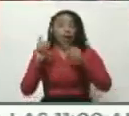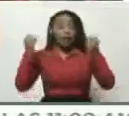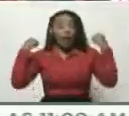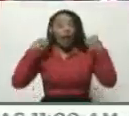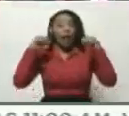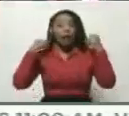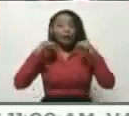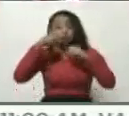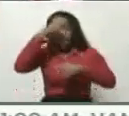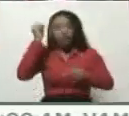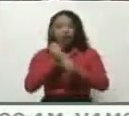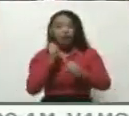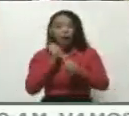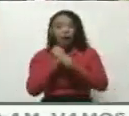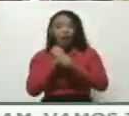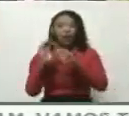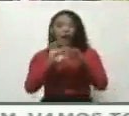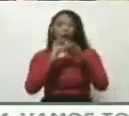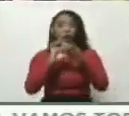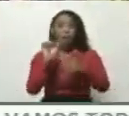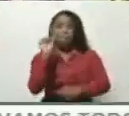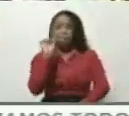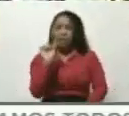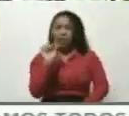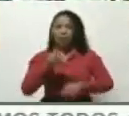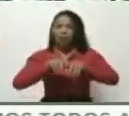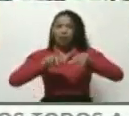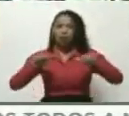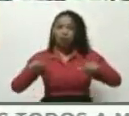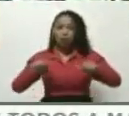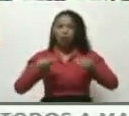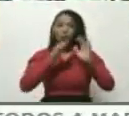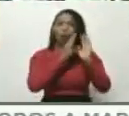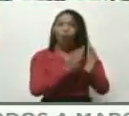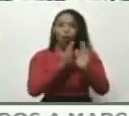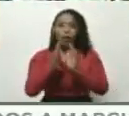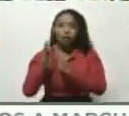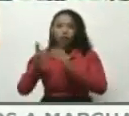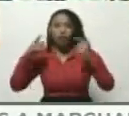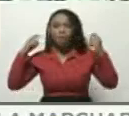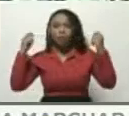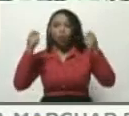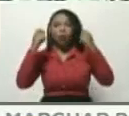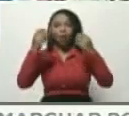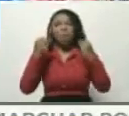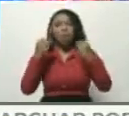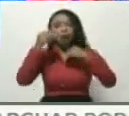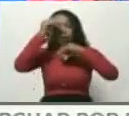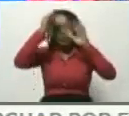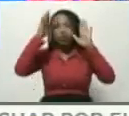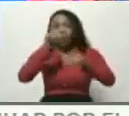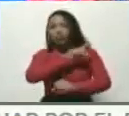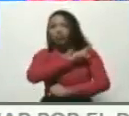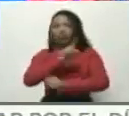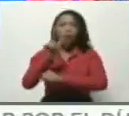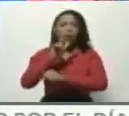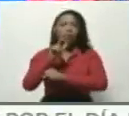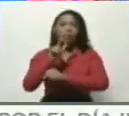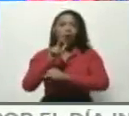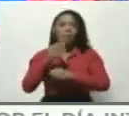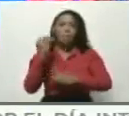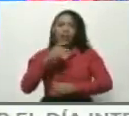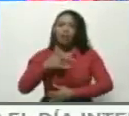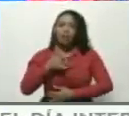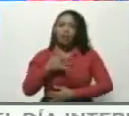de gestión desde la unidad mínima territorial de la organización popular para atender las demandas más sentidas